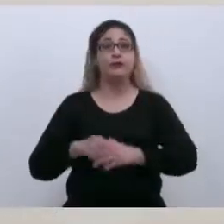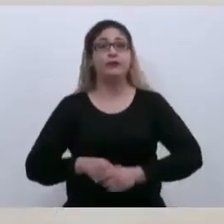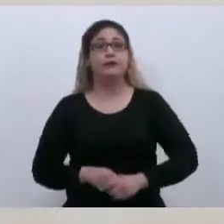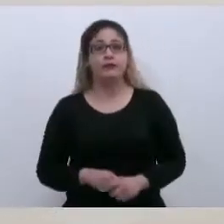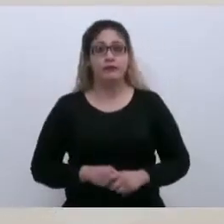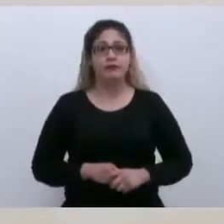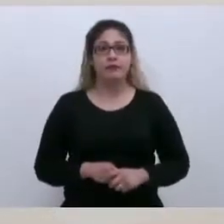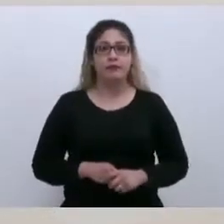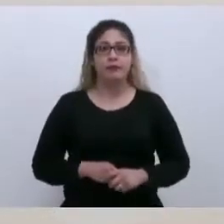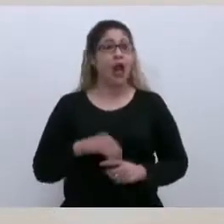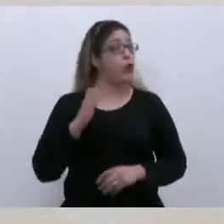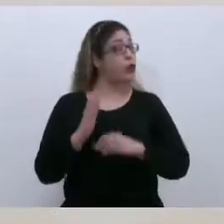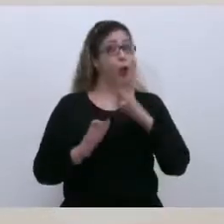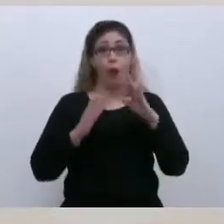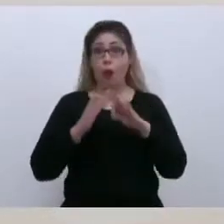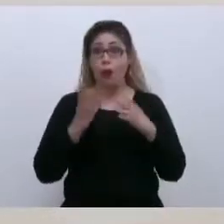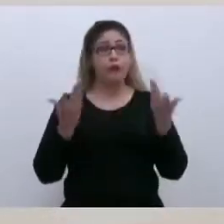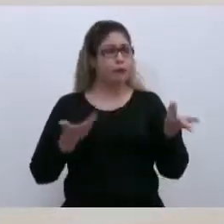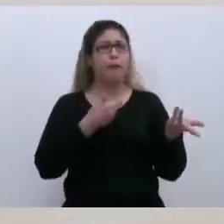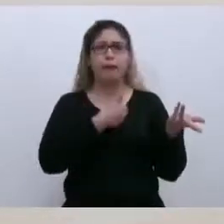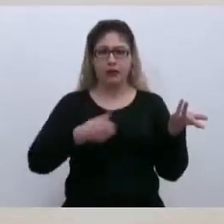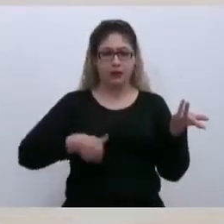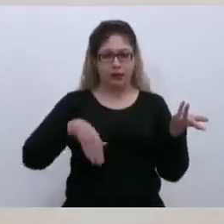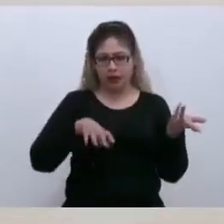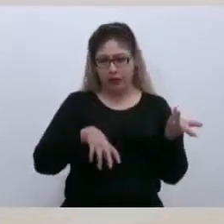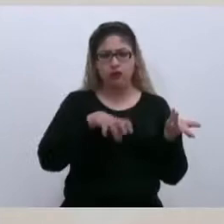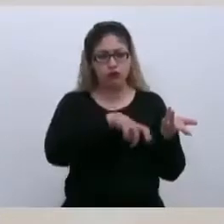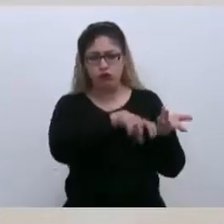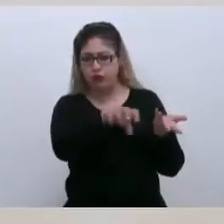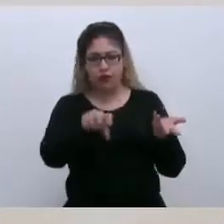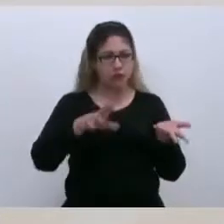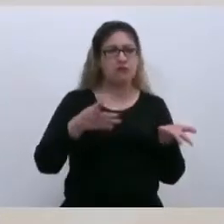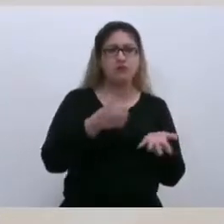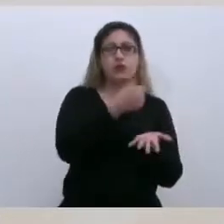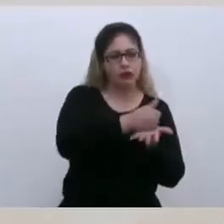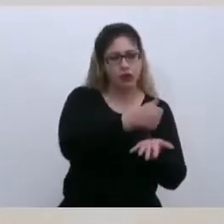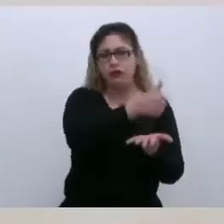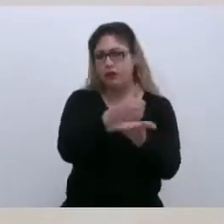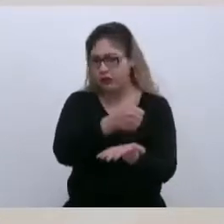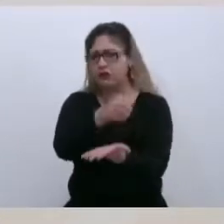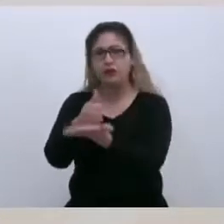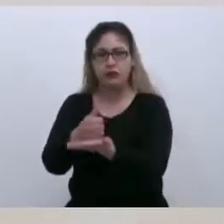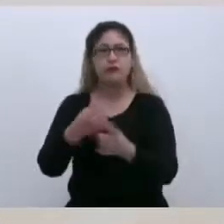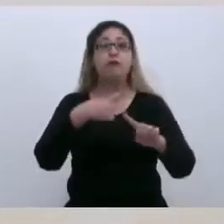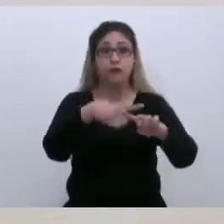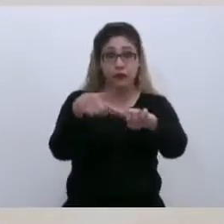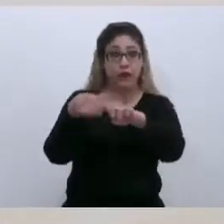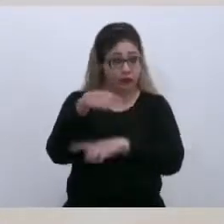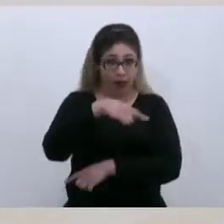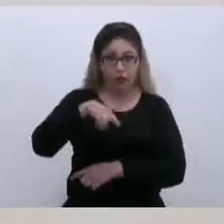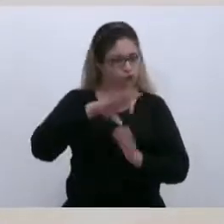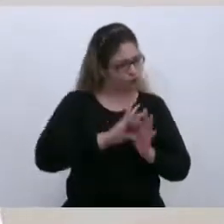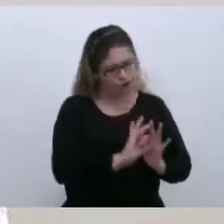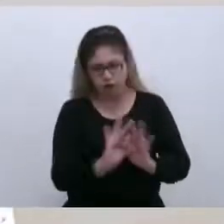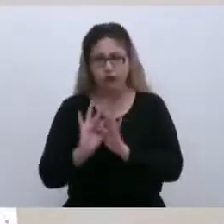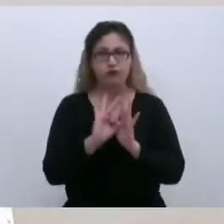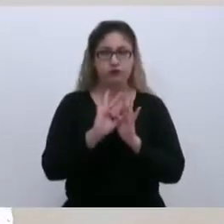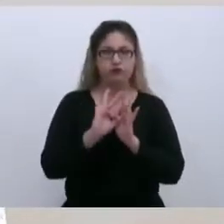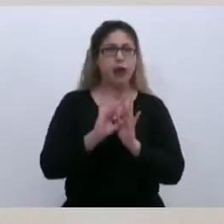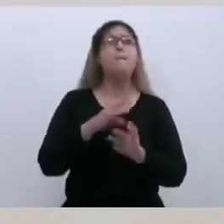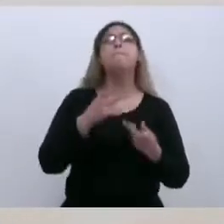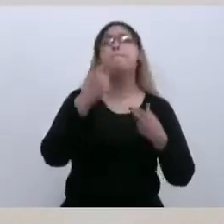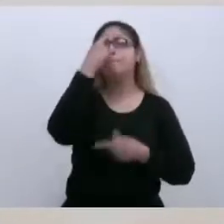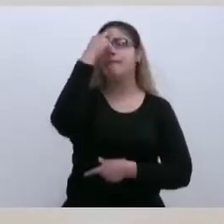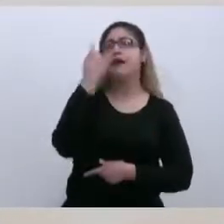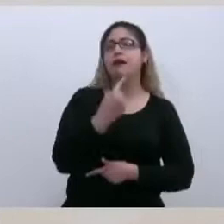los presidentes municipales están colaborando también en esta estrategia. En esta